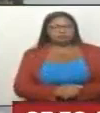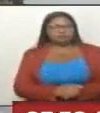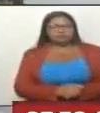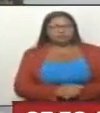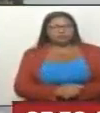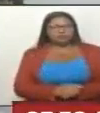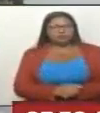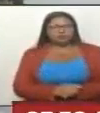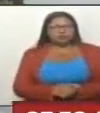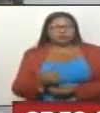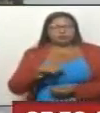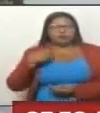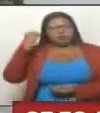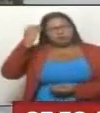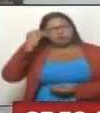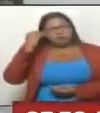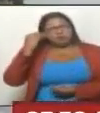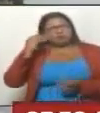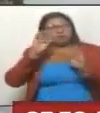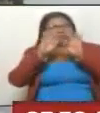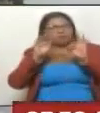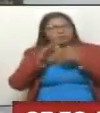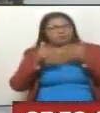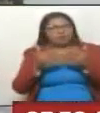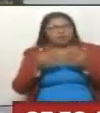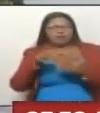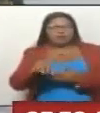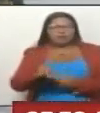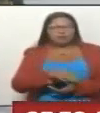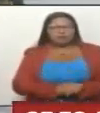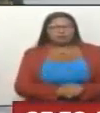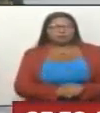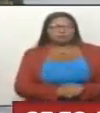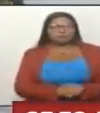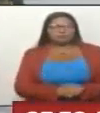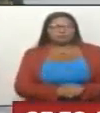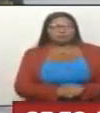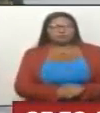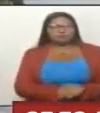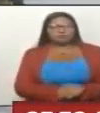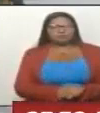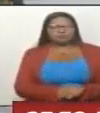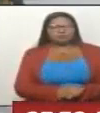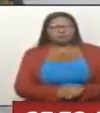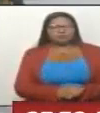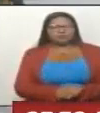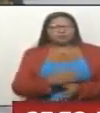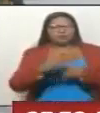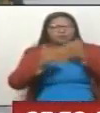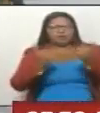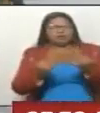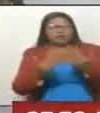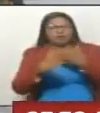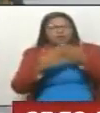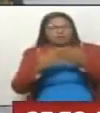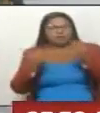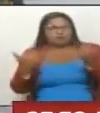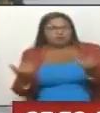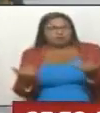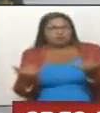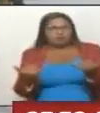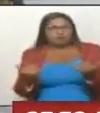Estado, el golpe clásico también lo ha recibido y ella ha salido airosa, gracias a Dios.